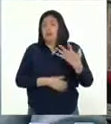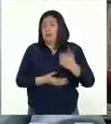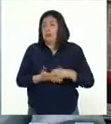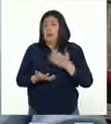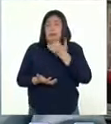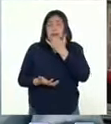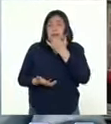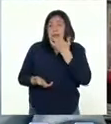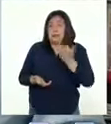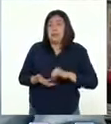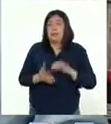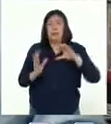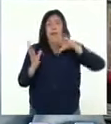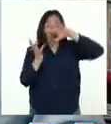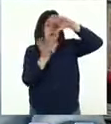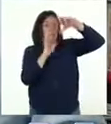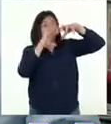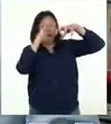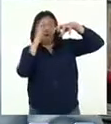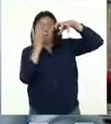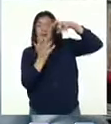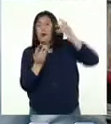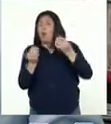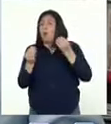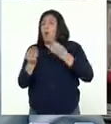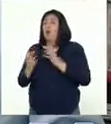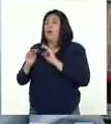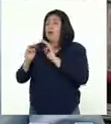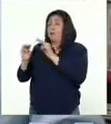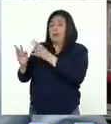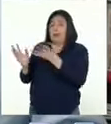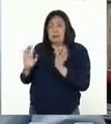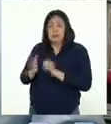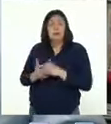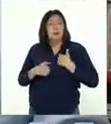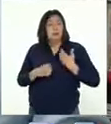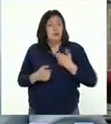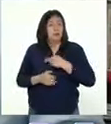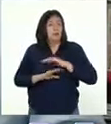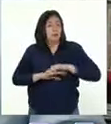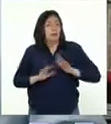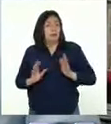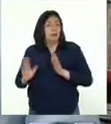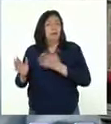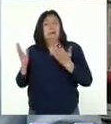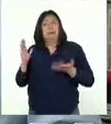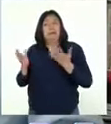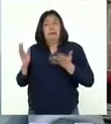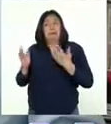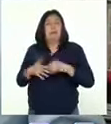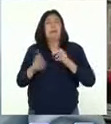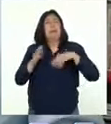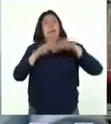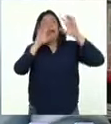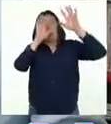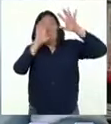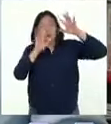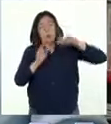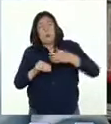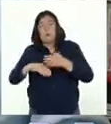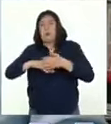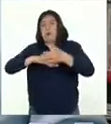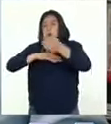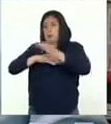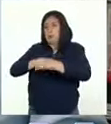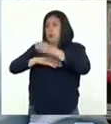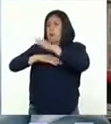avisan qué es lo que va a pasar con la atmósfera o con el mar. Gracias a eso podemos prepararnos para un posible fenómeno del Niño o para